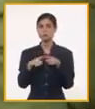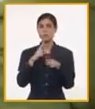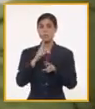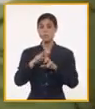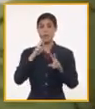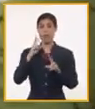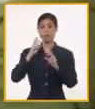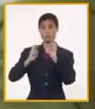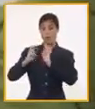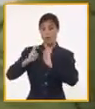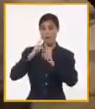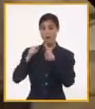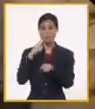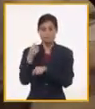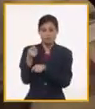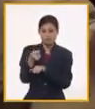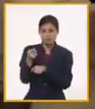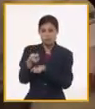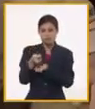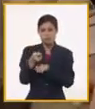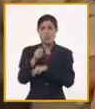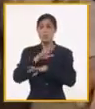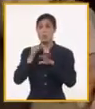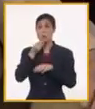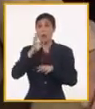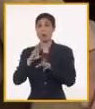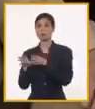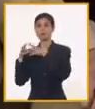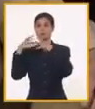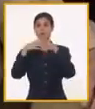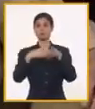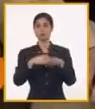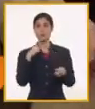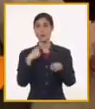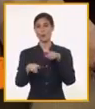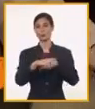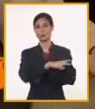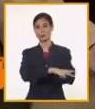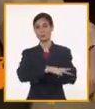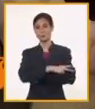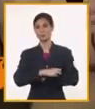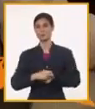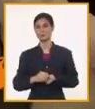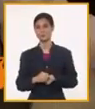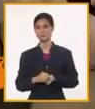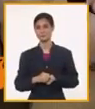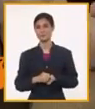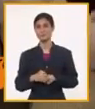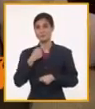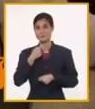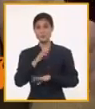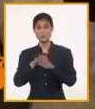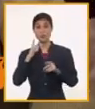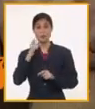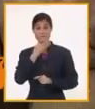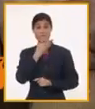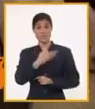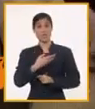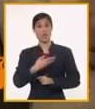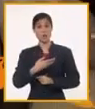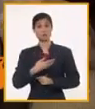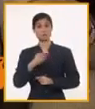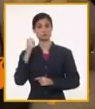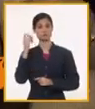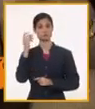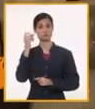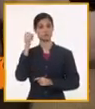eso. No se puede evadir el plantear eso. Tuvo la gran